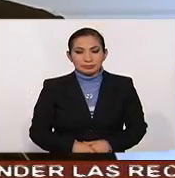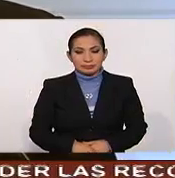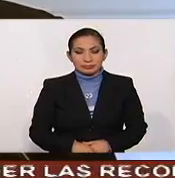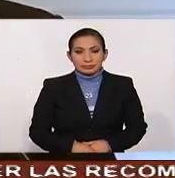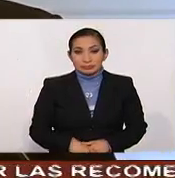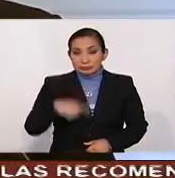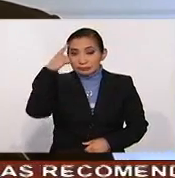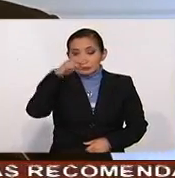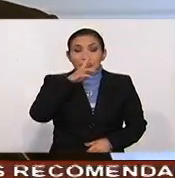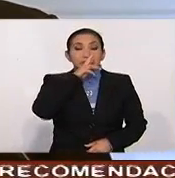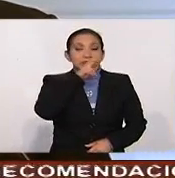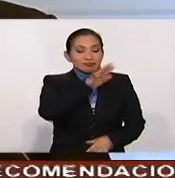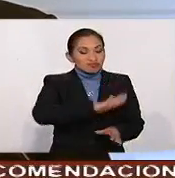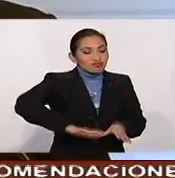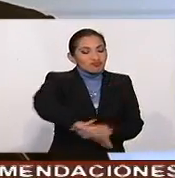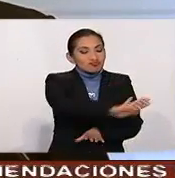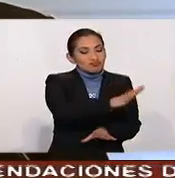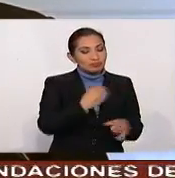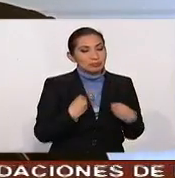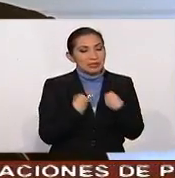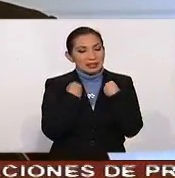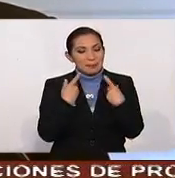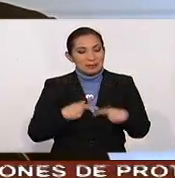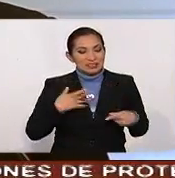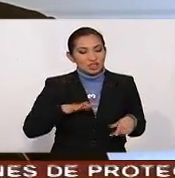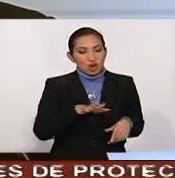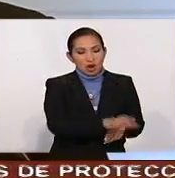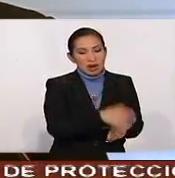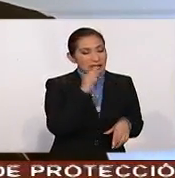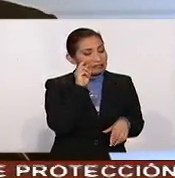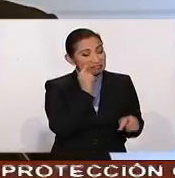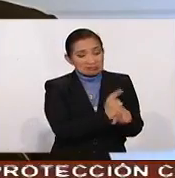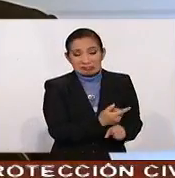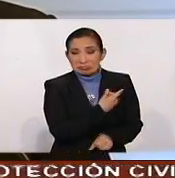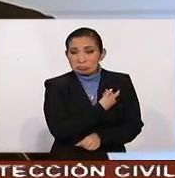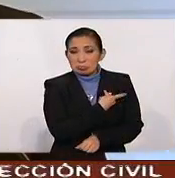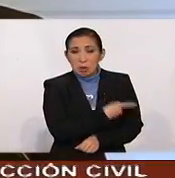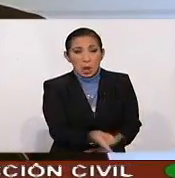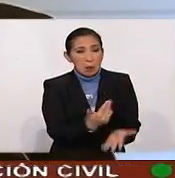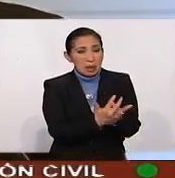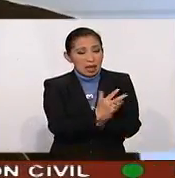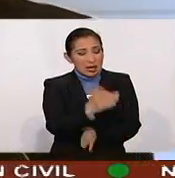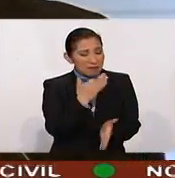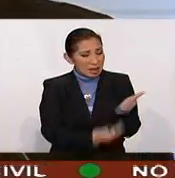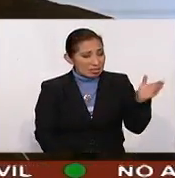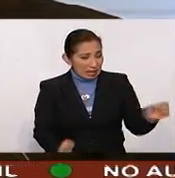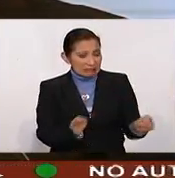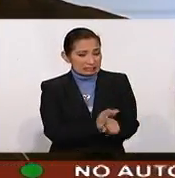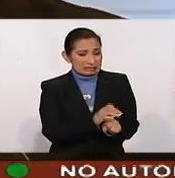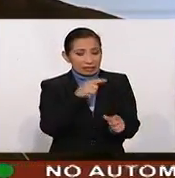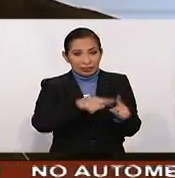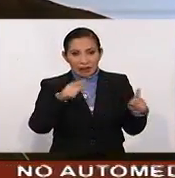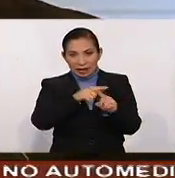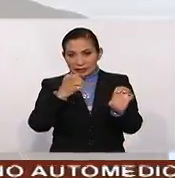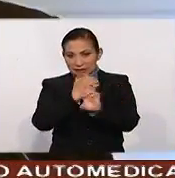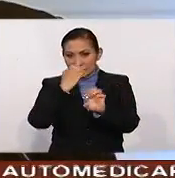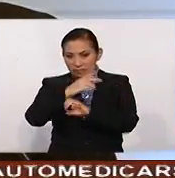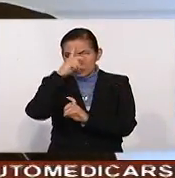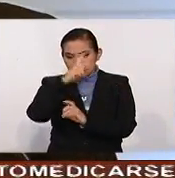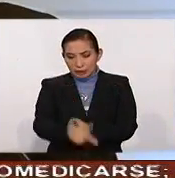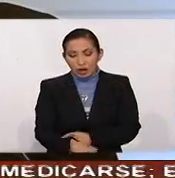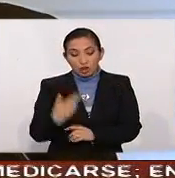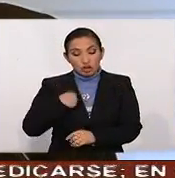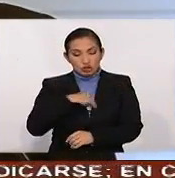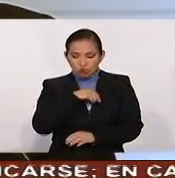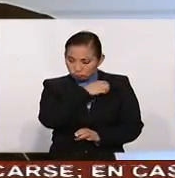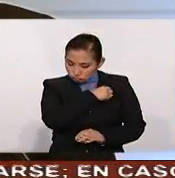Para mejorar las condiciones de vida de la población en situaciones de pobreza y vulnerabilidad en las distintas entidades de la República. Nos